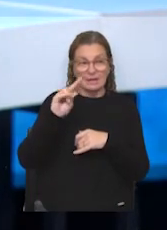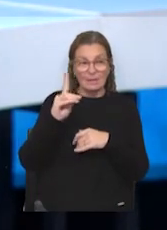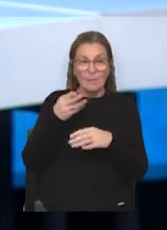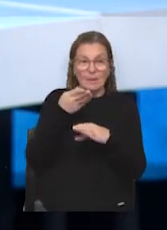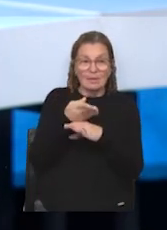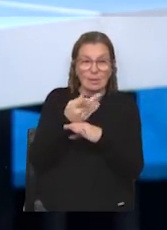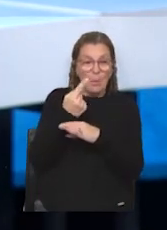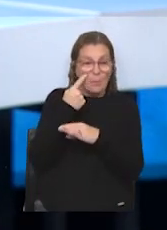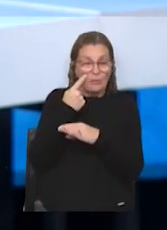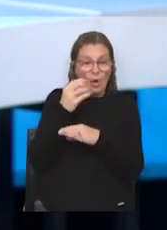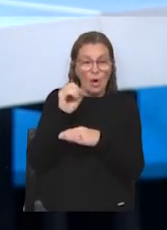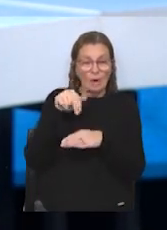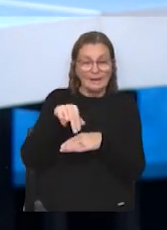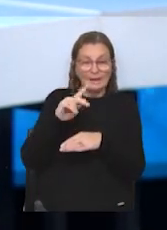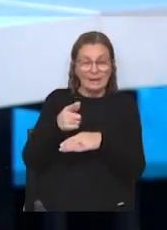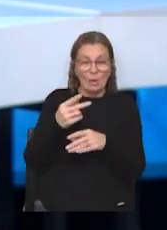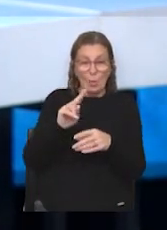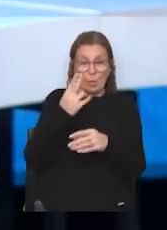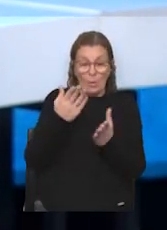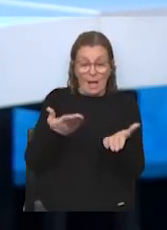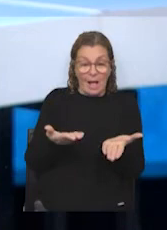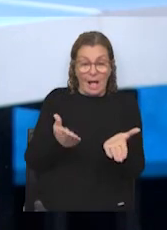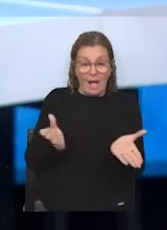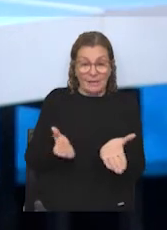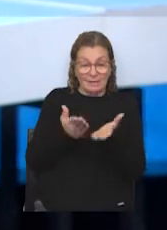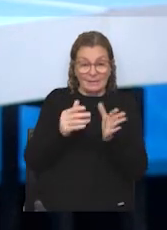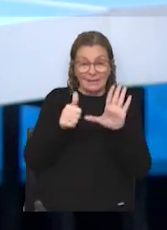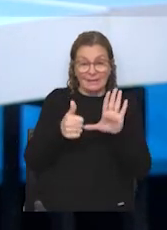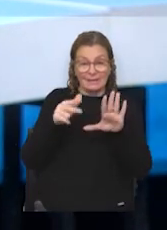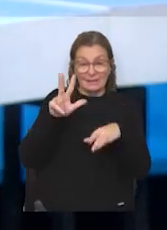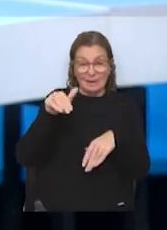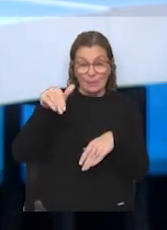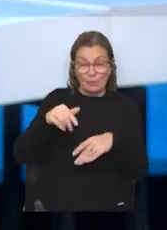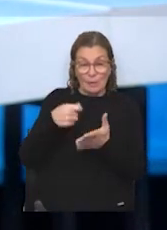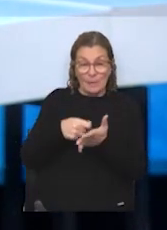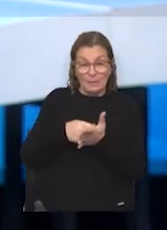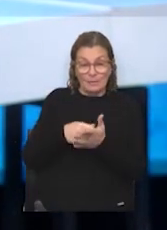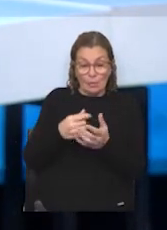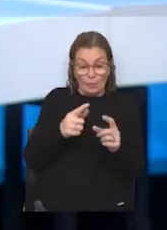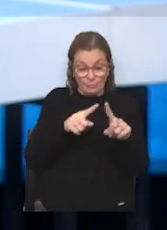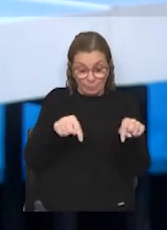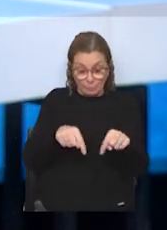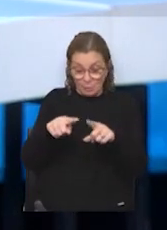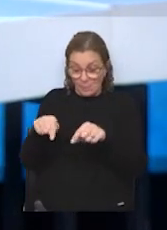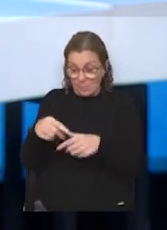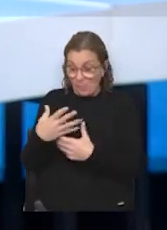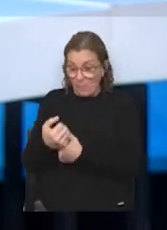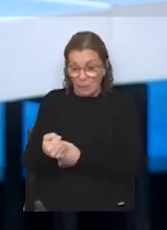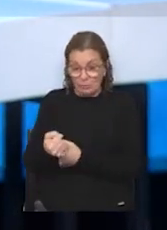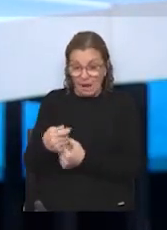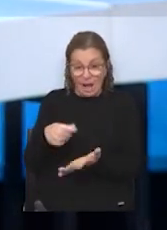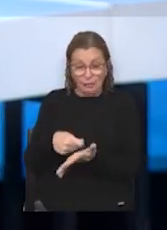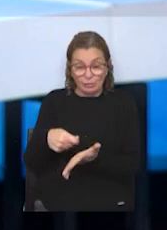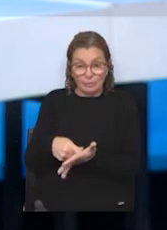comprobó que esta ong Uruguay adelante eh había gastado 63 millones de pesos y no tenía facturas que respaldaba precisamente